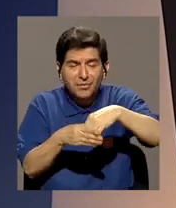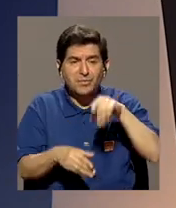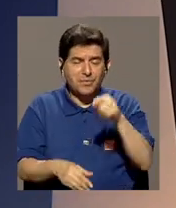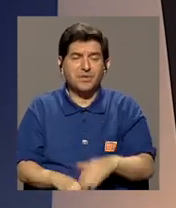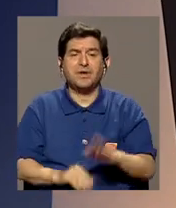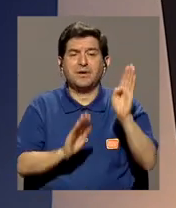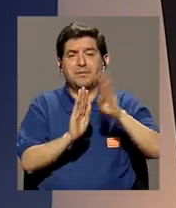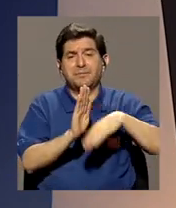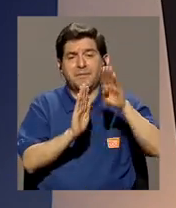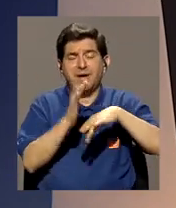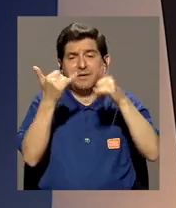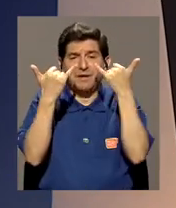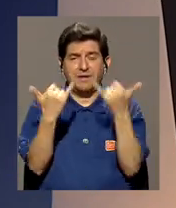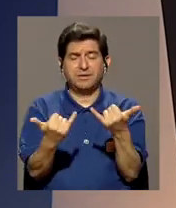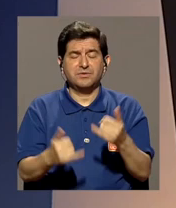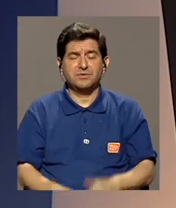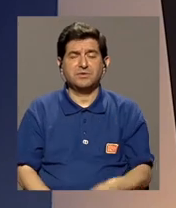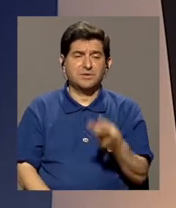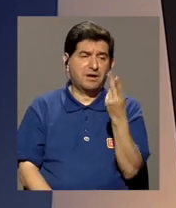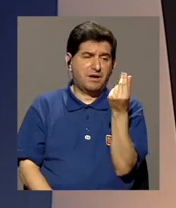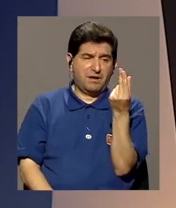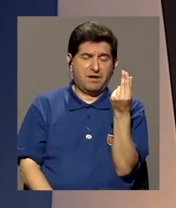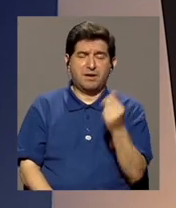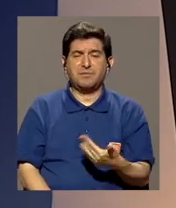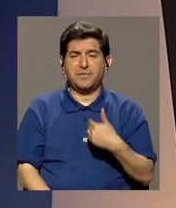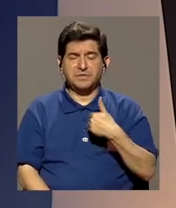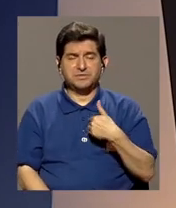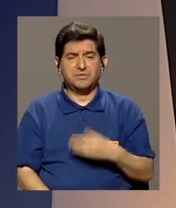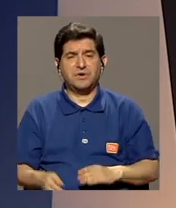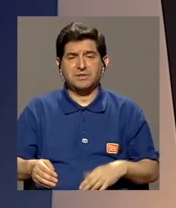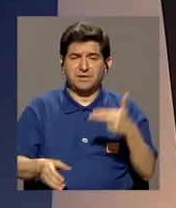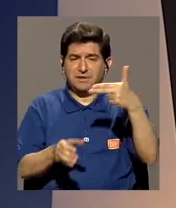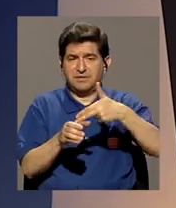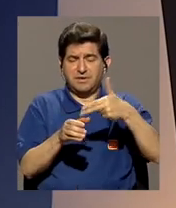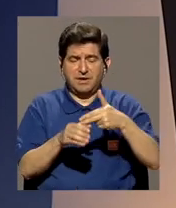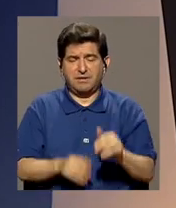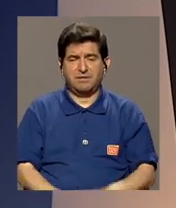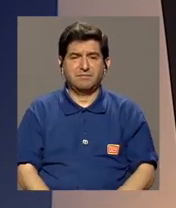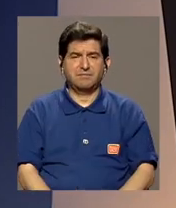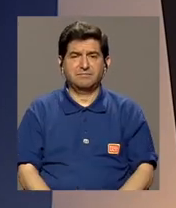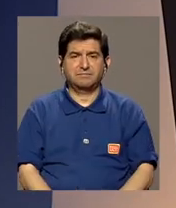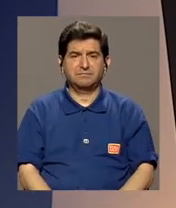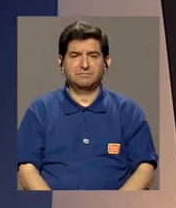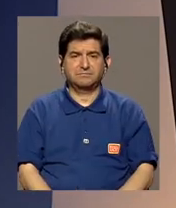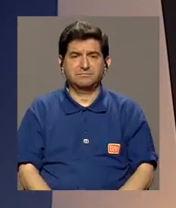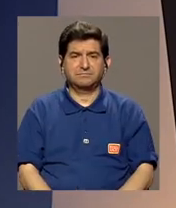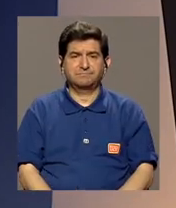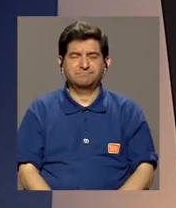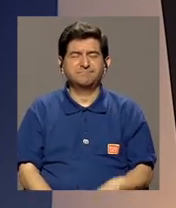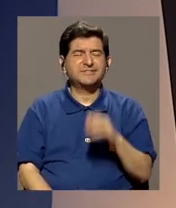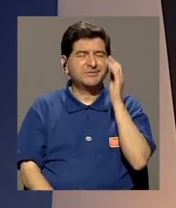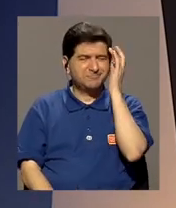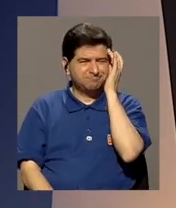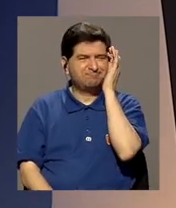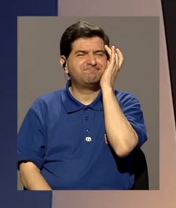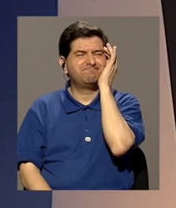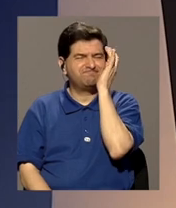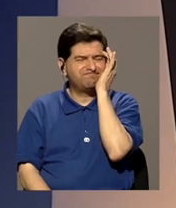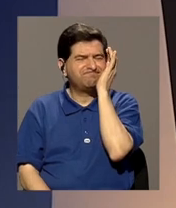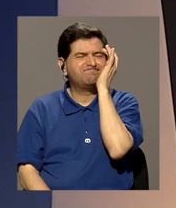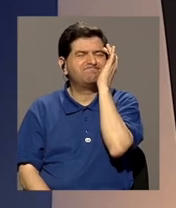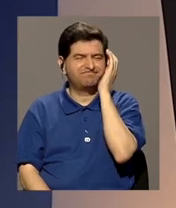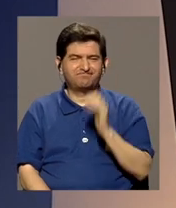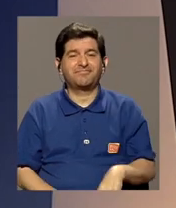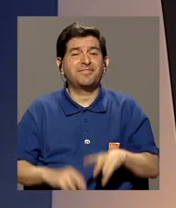para incorporar lo barato en el precio de los combustibles nos preocupa